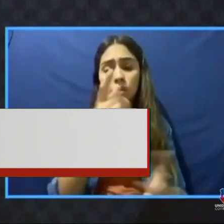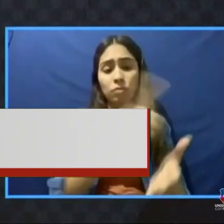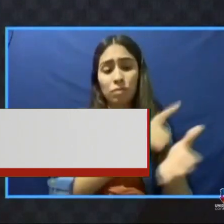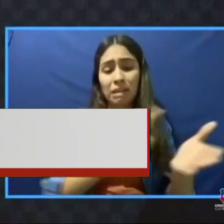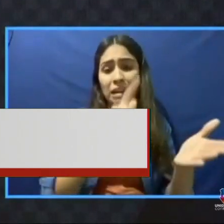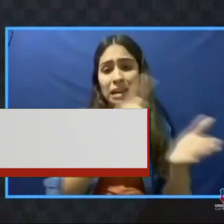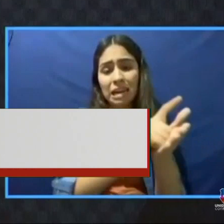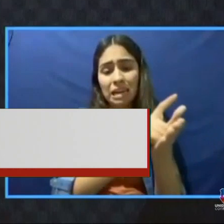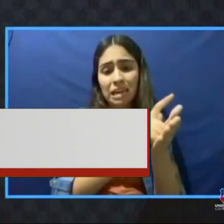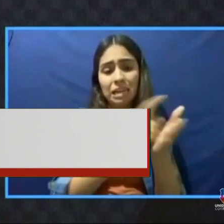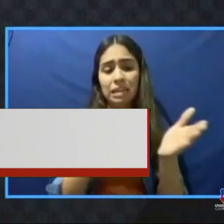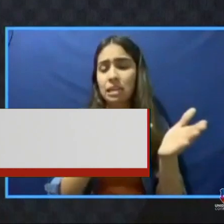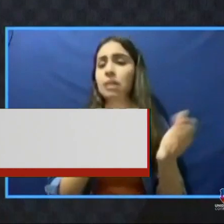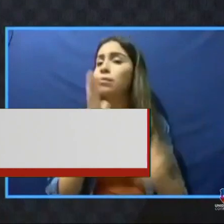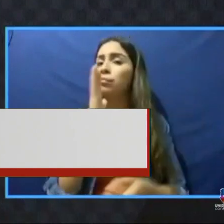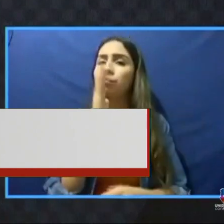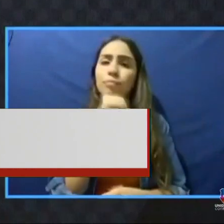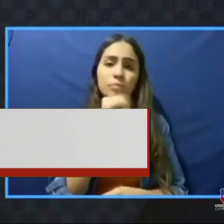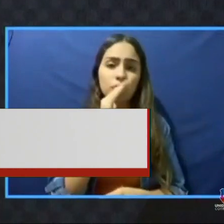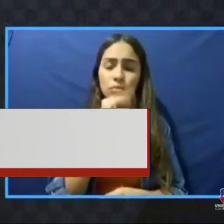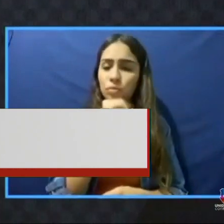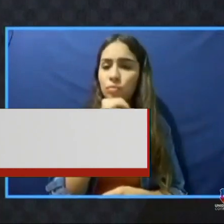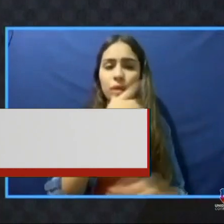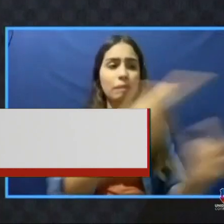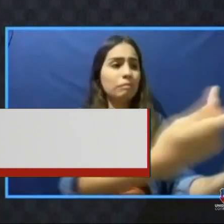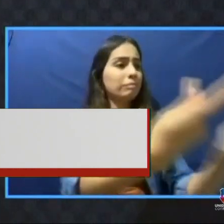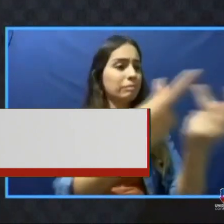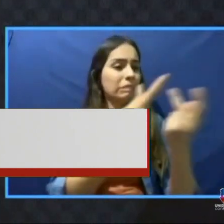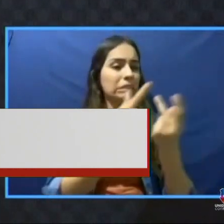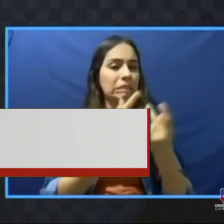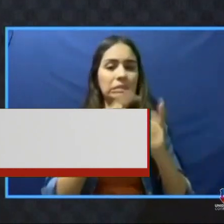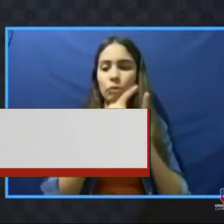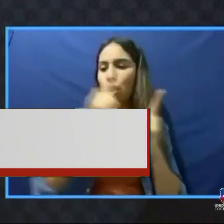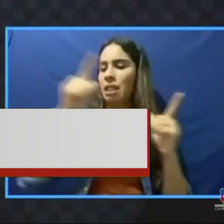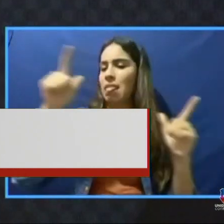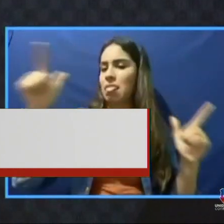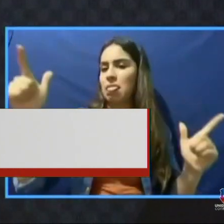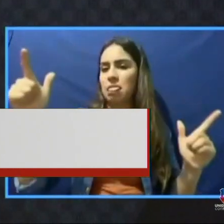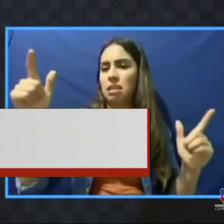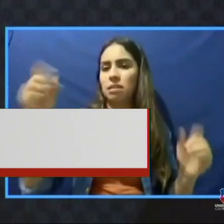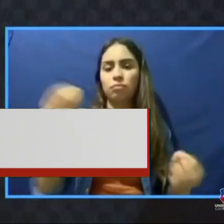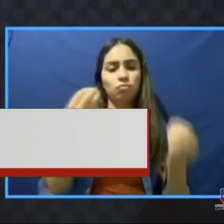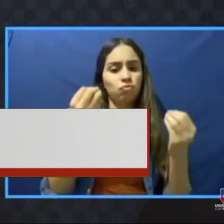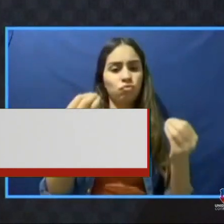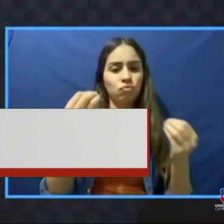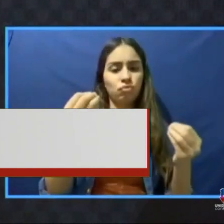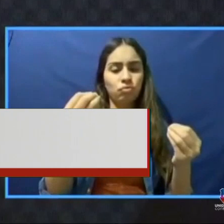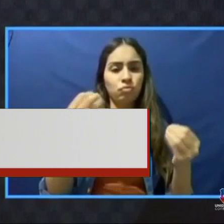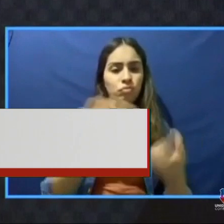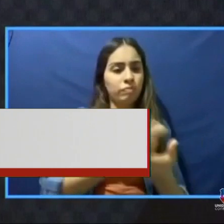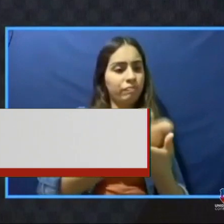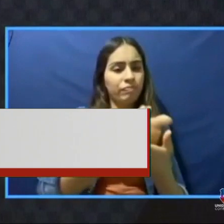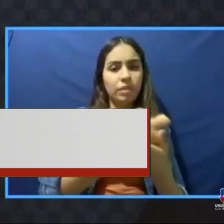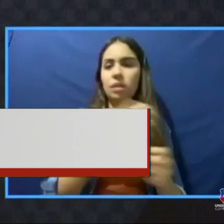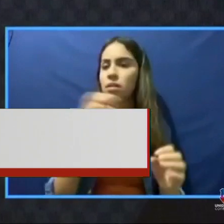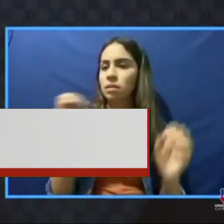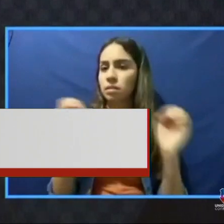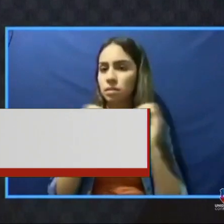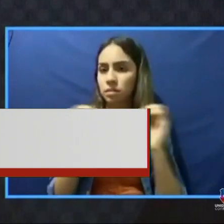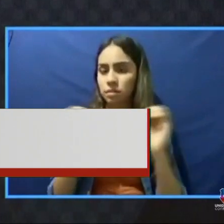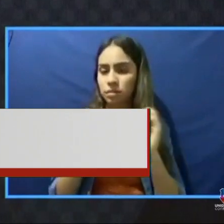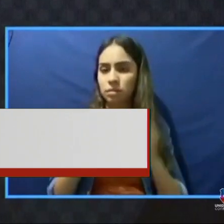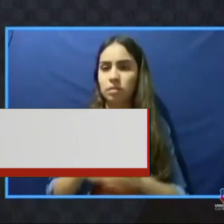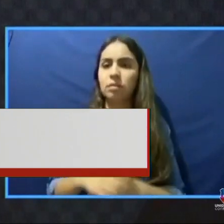Lo que sí es cierto es que estamos enfrentando una reducción de las participaciones federales debido a la baja